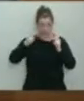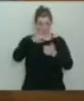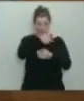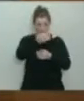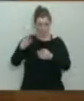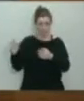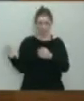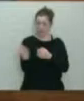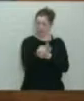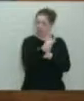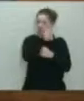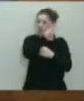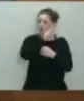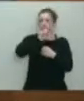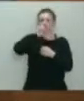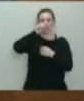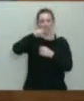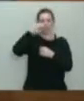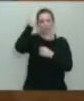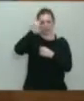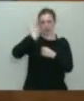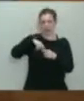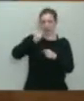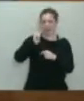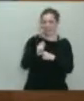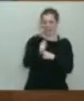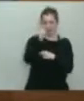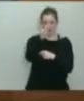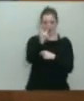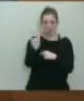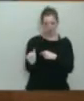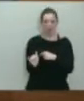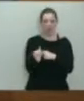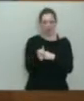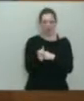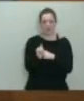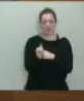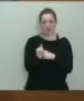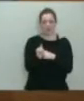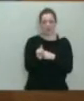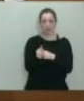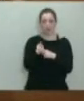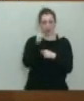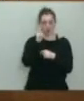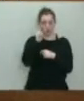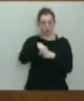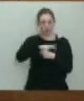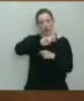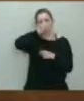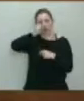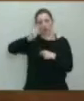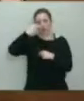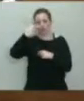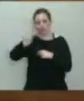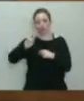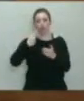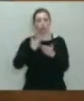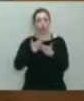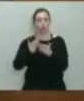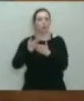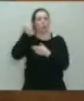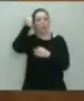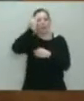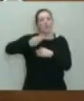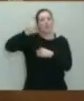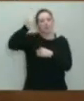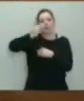213 me parece que hay una sentencia que ya de alguna manera los reconoce y hay otras 2 demandas, creo que se iban a interponer, no sé